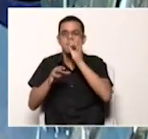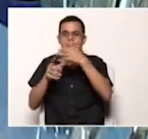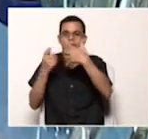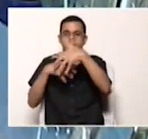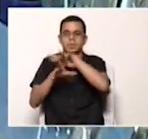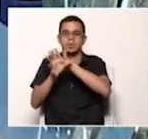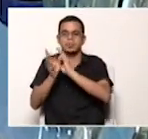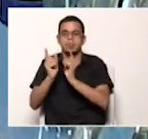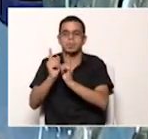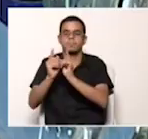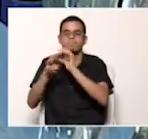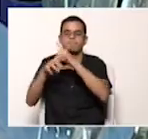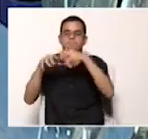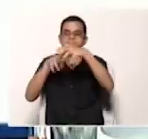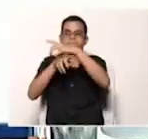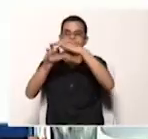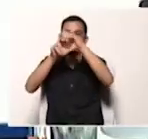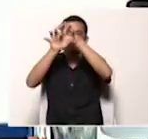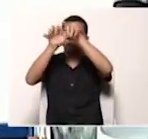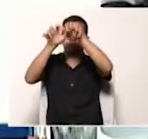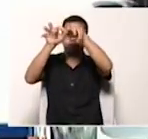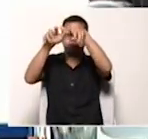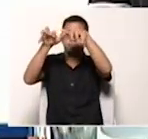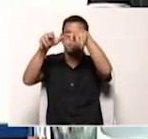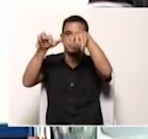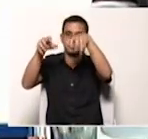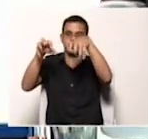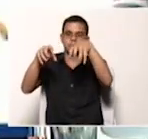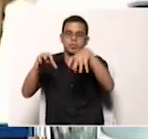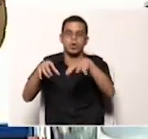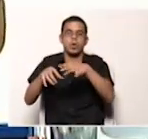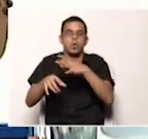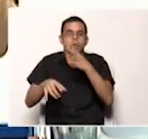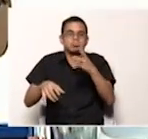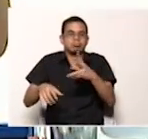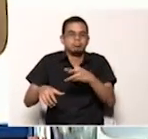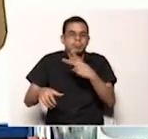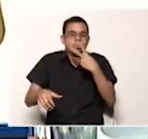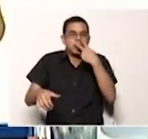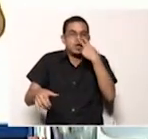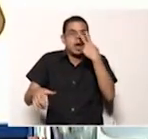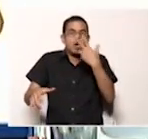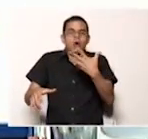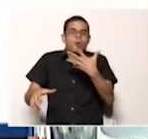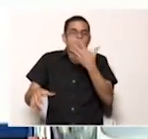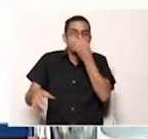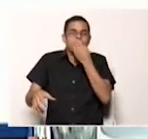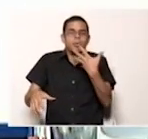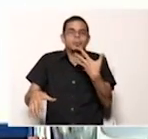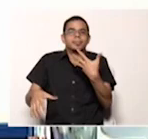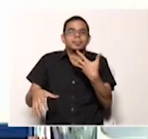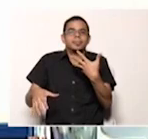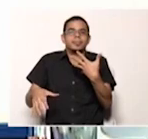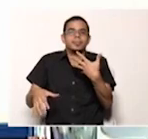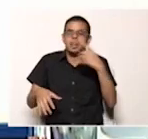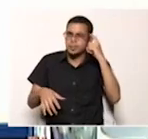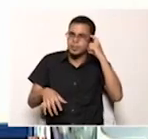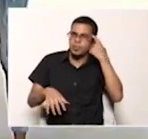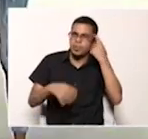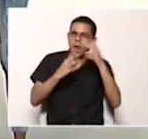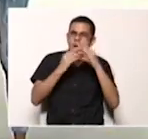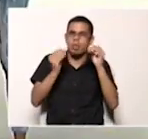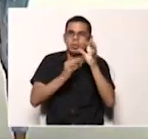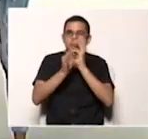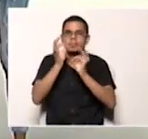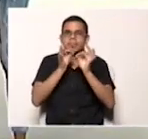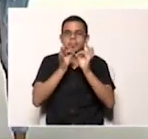Y es cuando obtenemos nuestro café con un rico aroma porque se va a desprender esos vapores del olor de